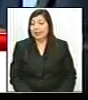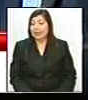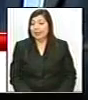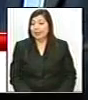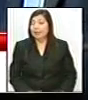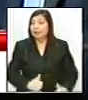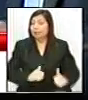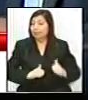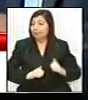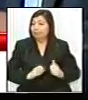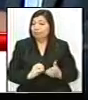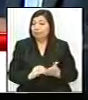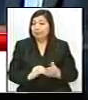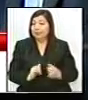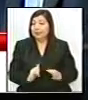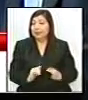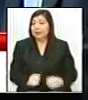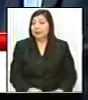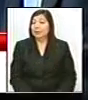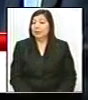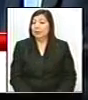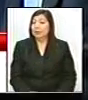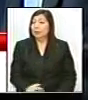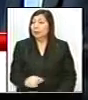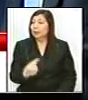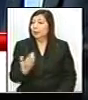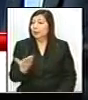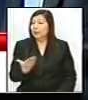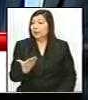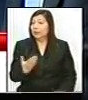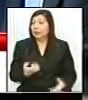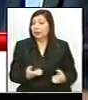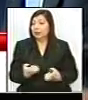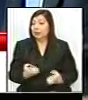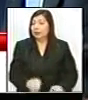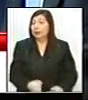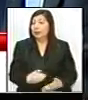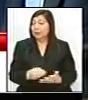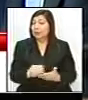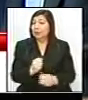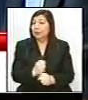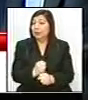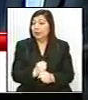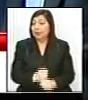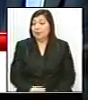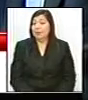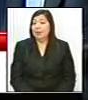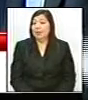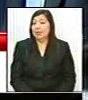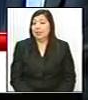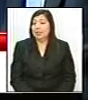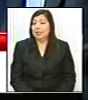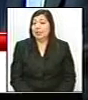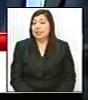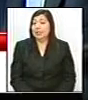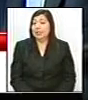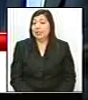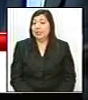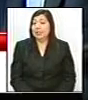una actividad que realmente preste, no solamente actividad económica, que sea fuente de trabajo, que sea